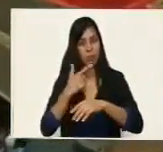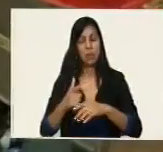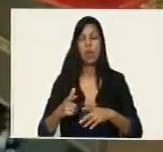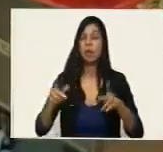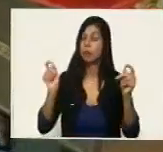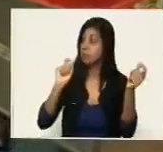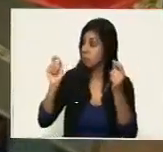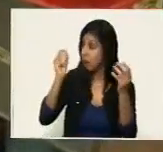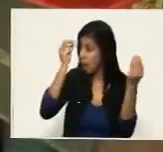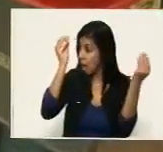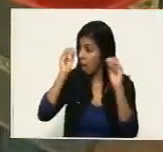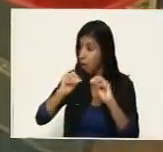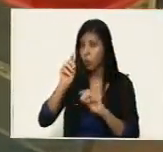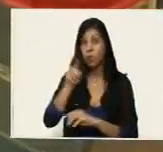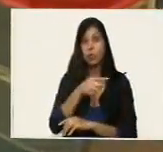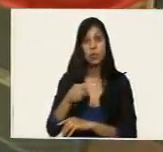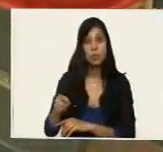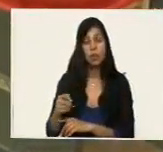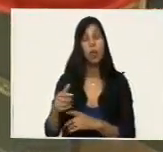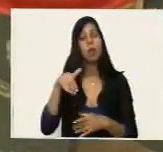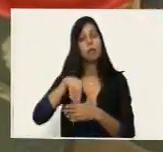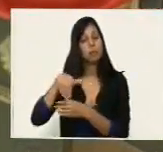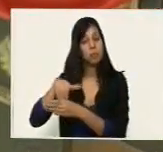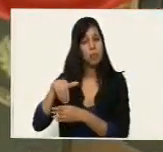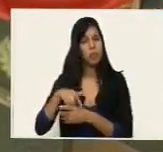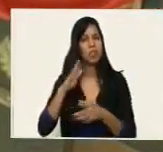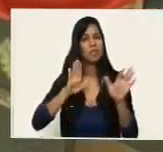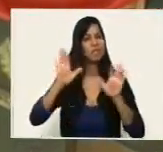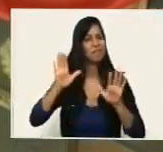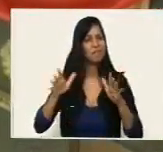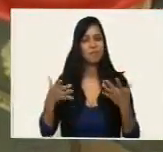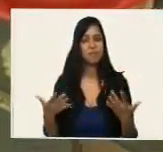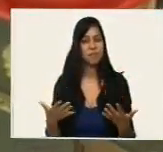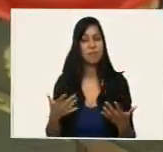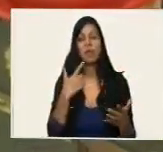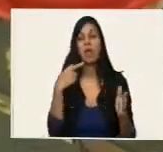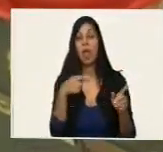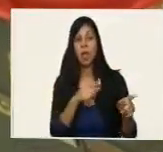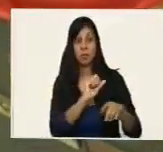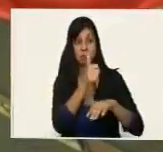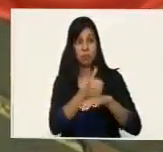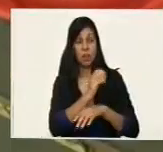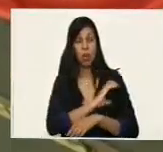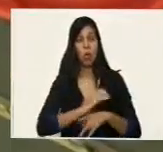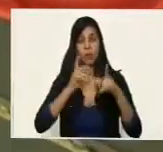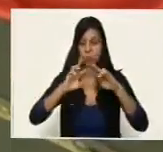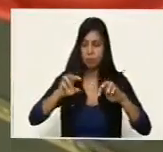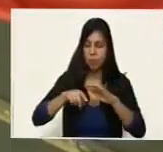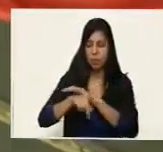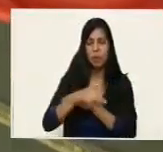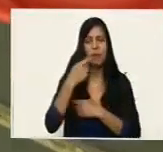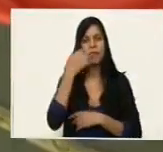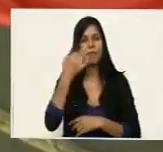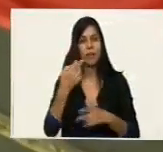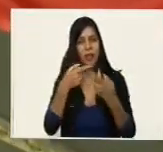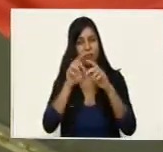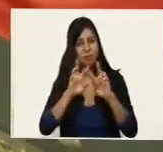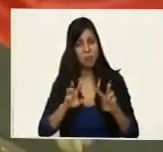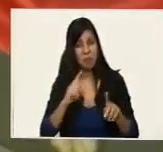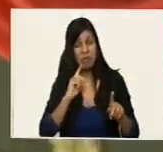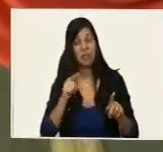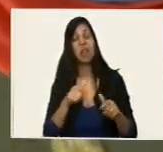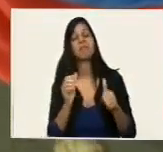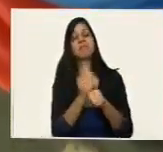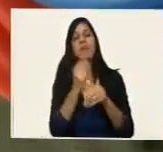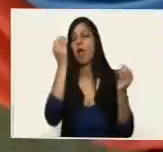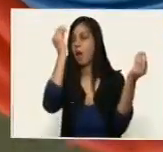la designación de Tarek William Saab como presidente de la Comisión para la Verdad, la Justicia, la Paz y la Tranquilidad Pública, resultó aprobada por